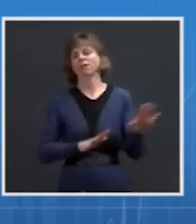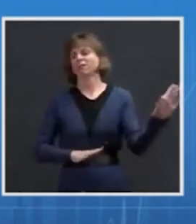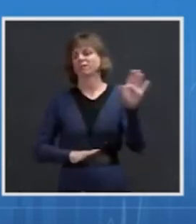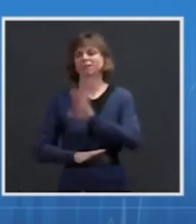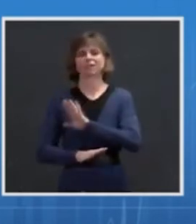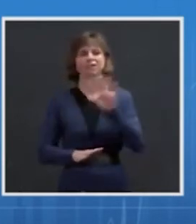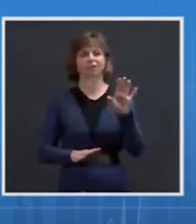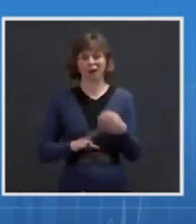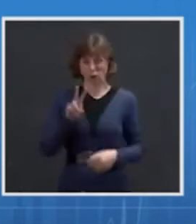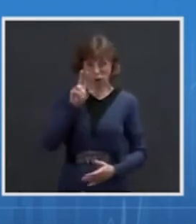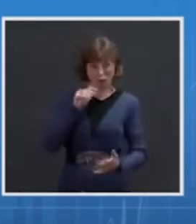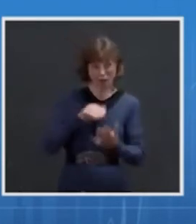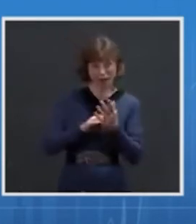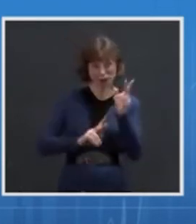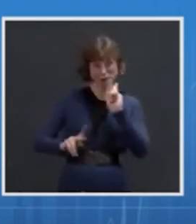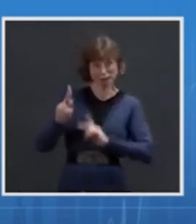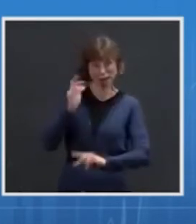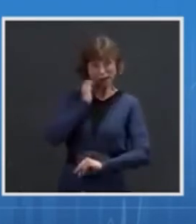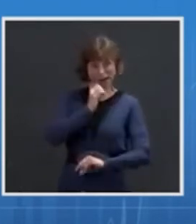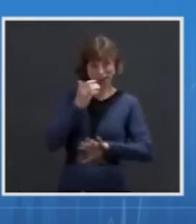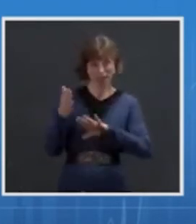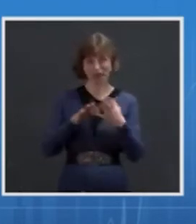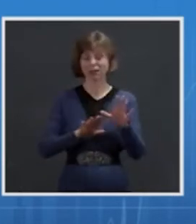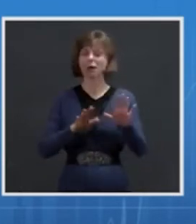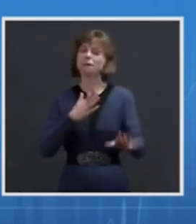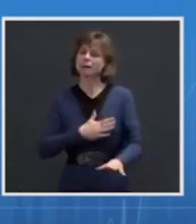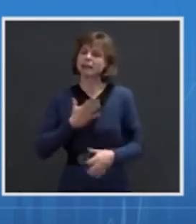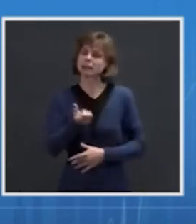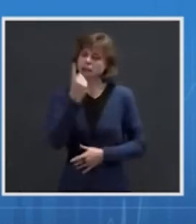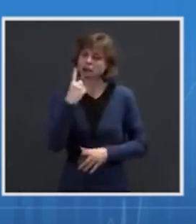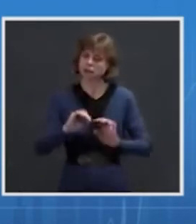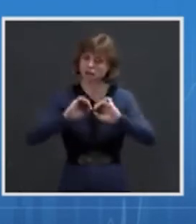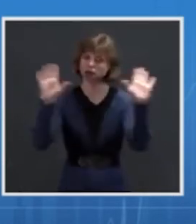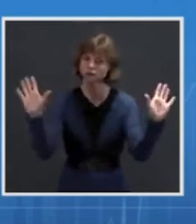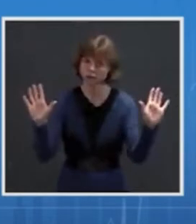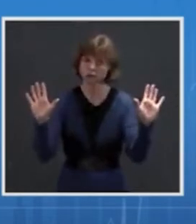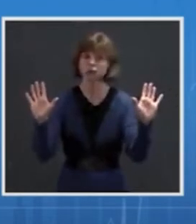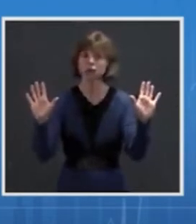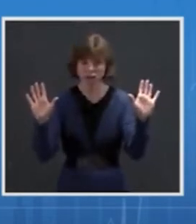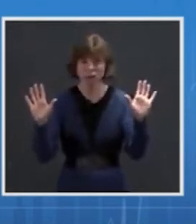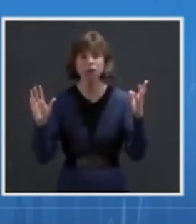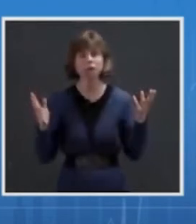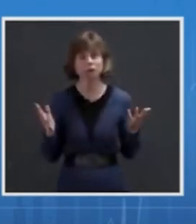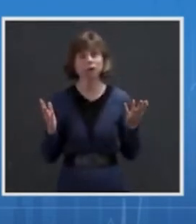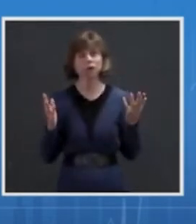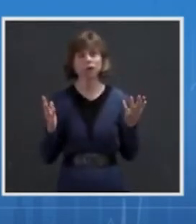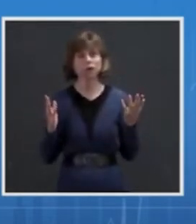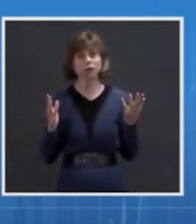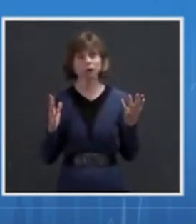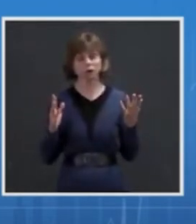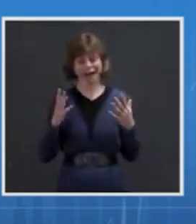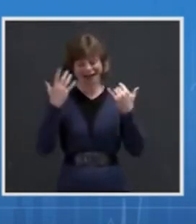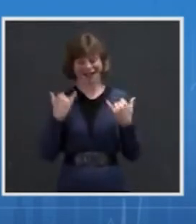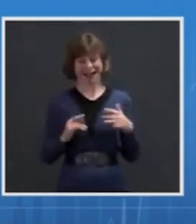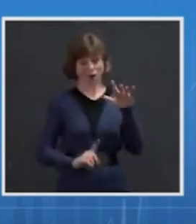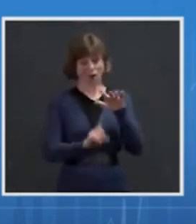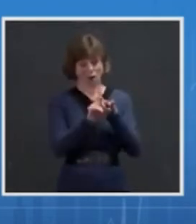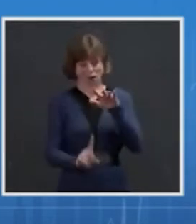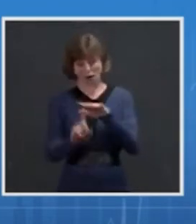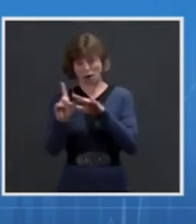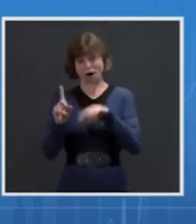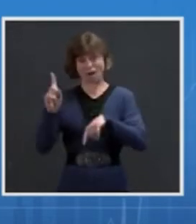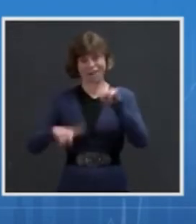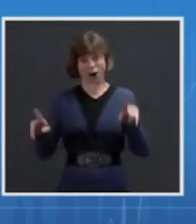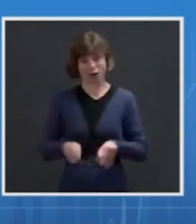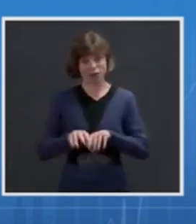2000 muertes diarias por favor escúchame claramente en este nivel de casos en los que se extiende las variantes podemos perder por completo